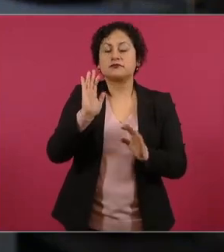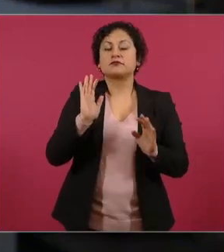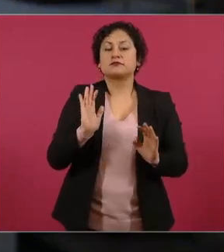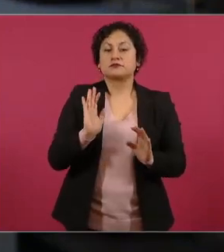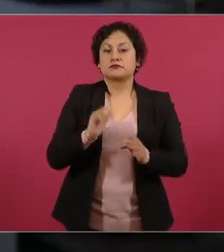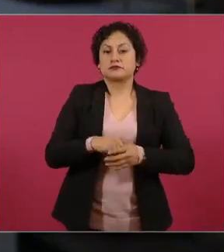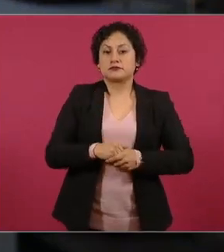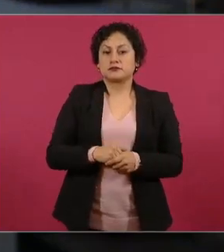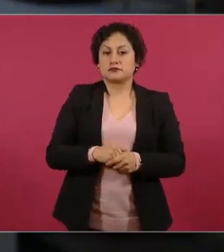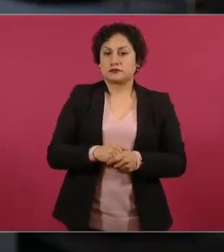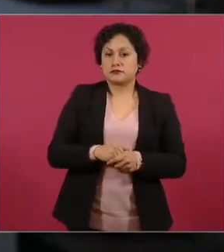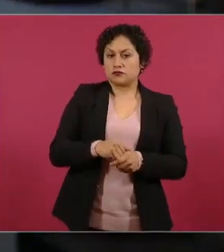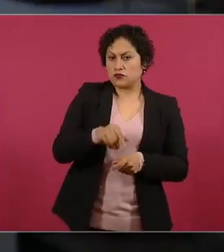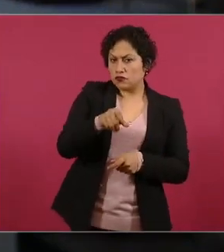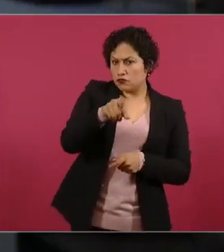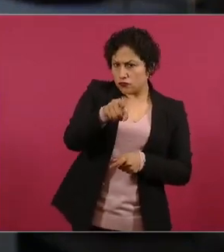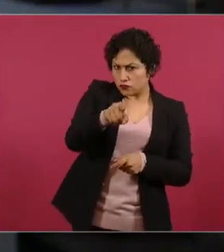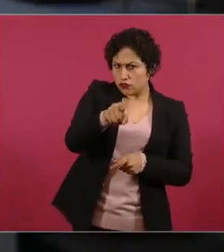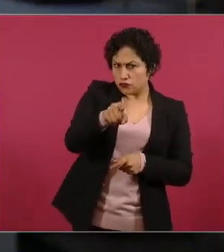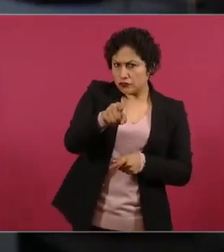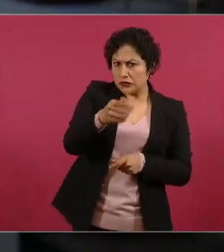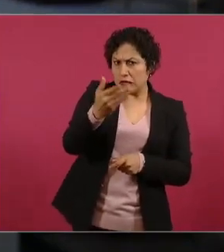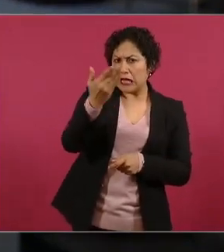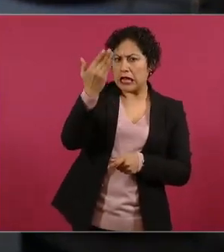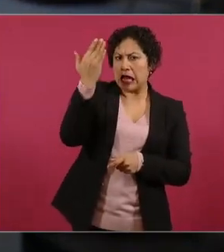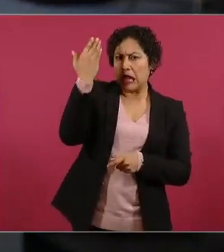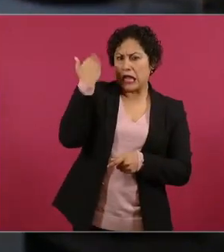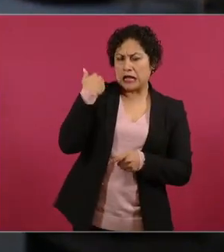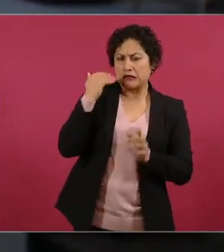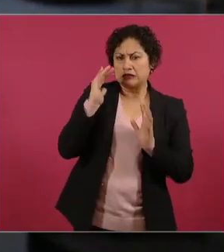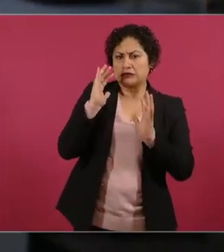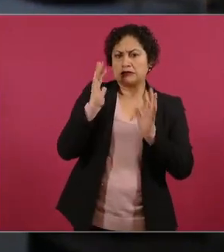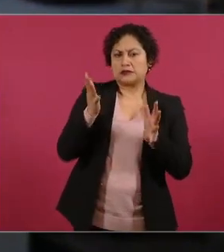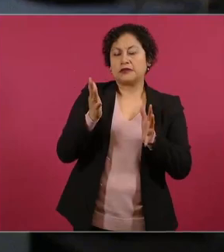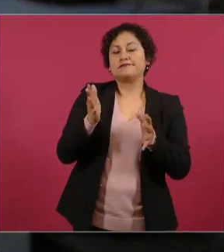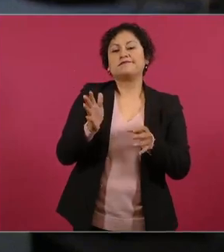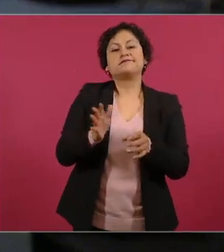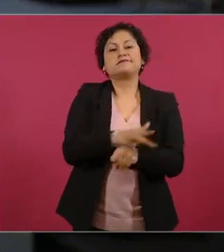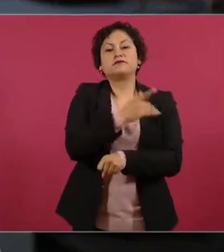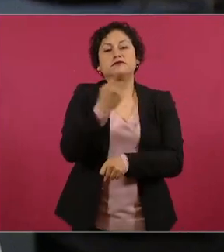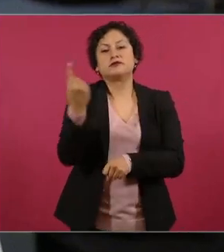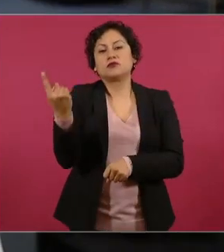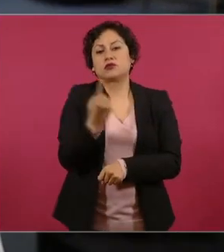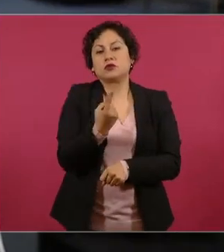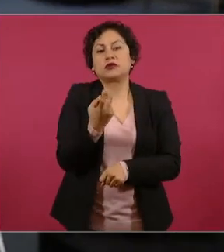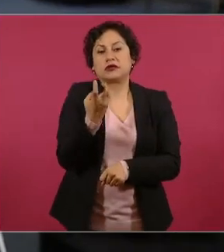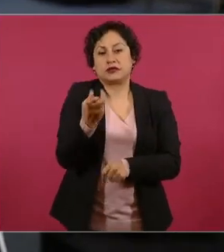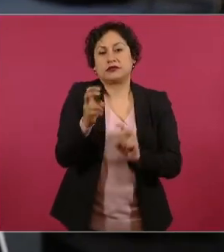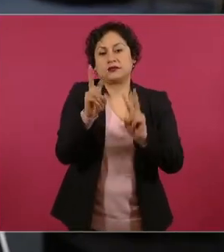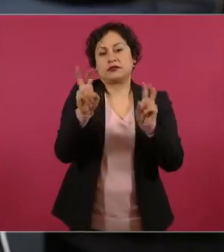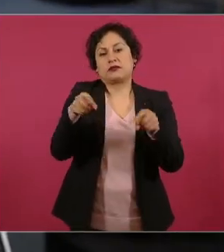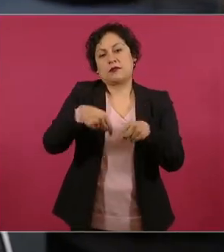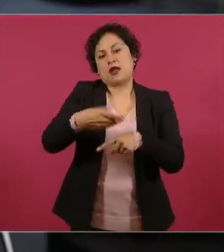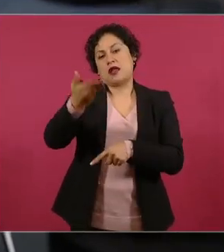usted ya en algún momento había, porque este tema ya ha sido tratado aquí,